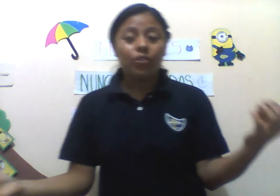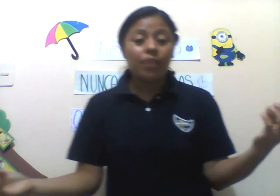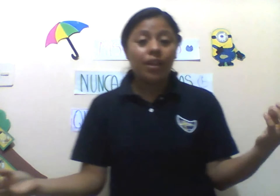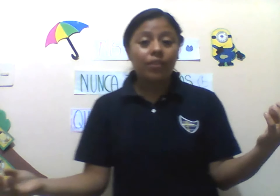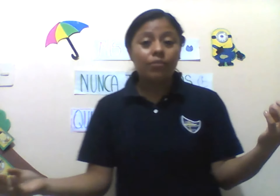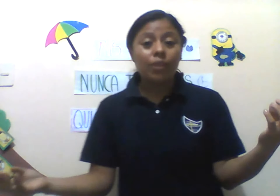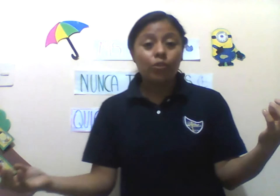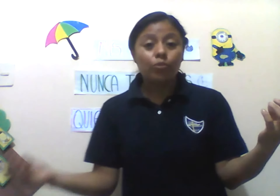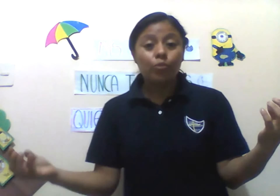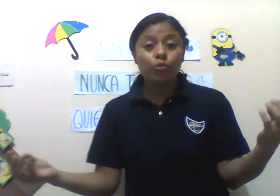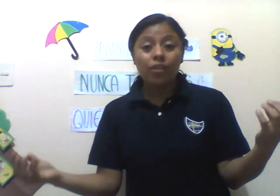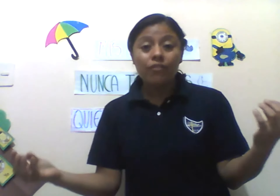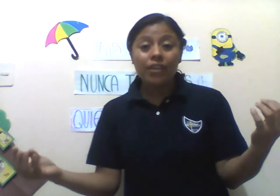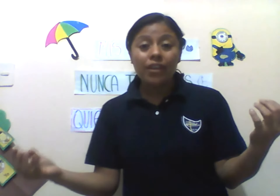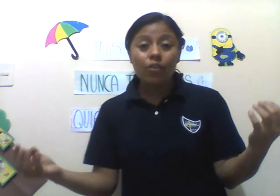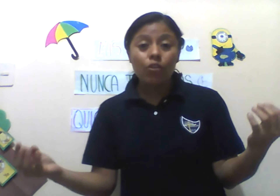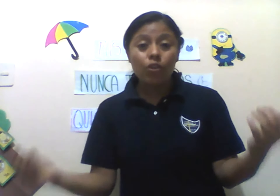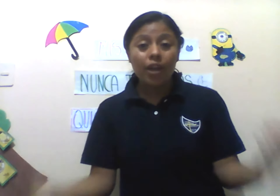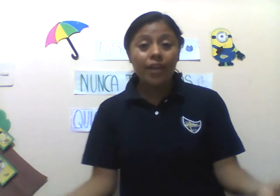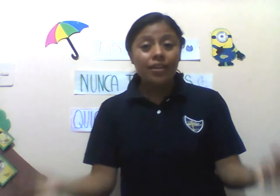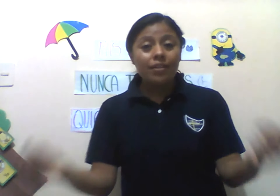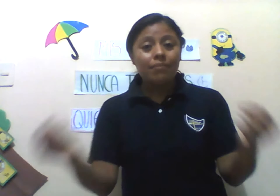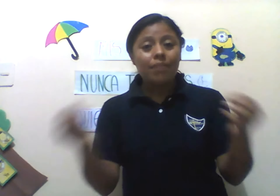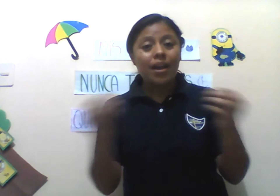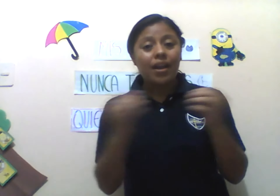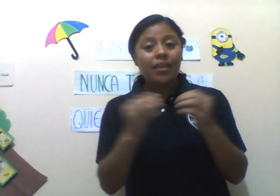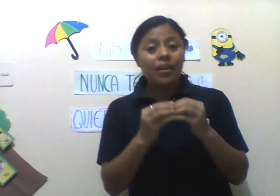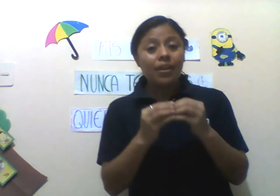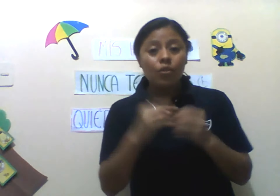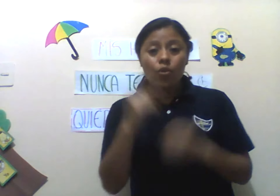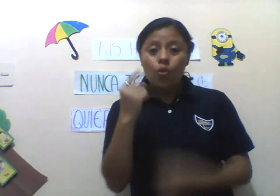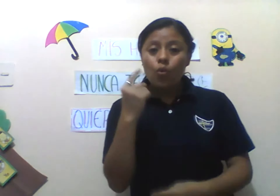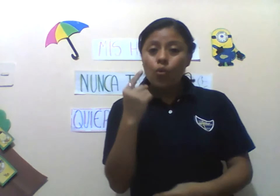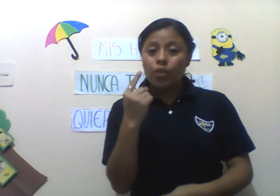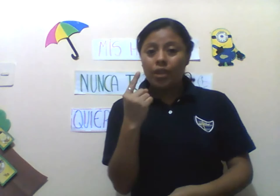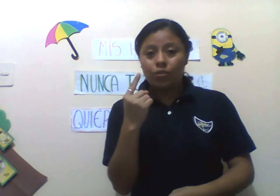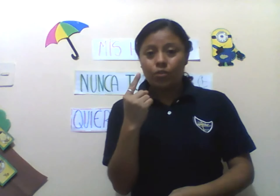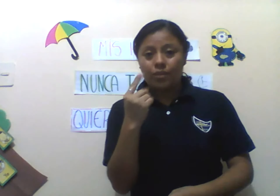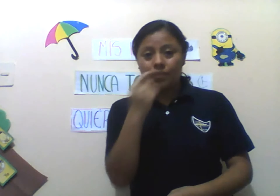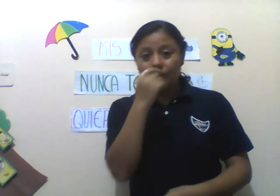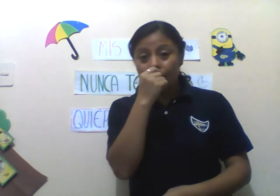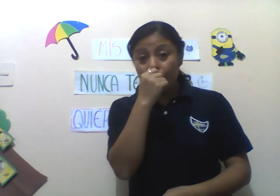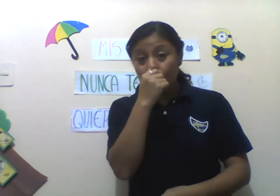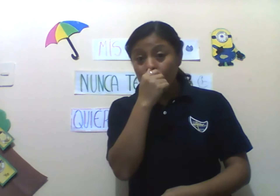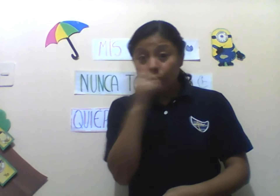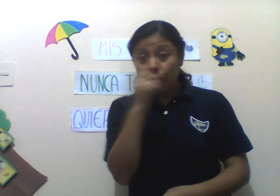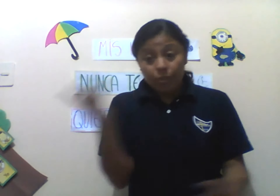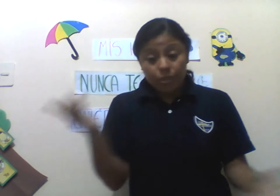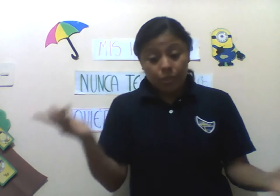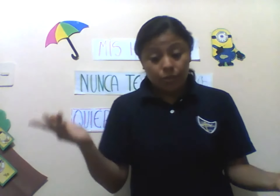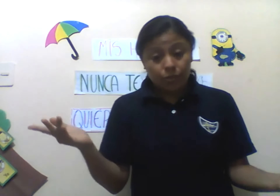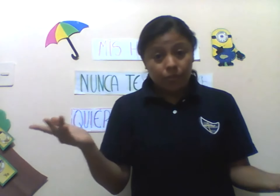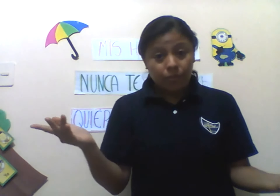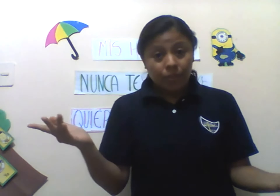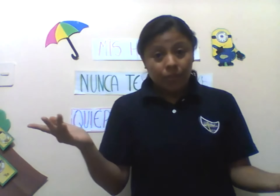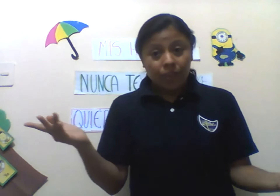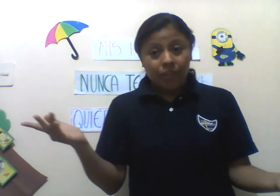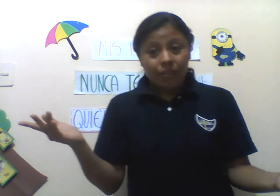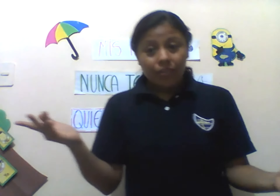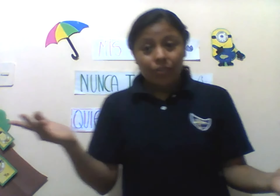los puntos que faltan colocar, van a dar una nota. Así que no te preocupes chicos,